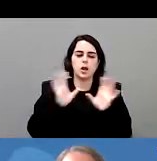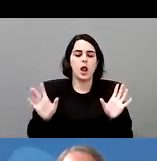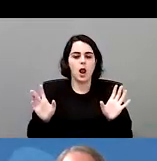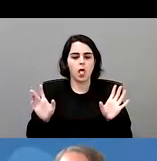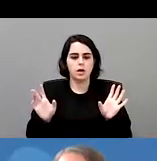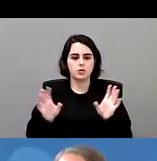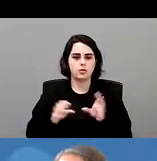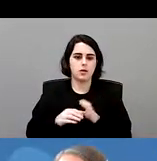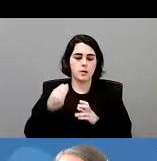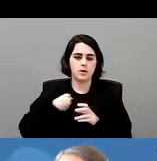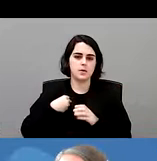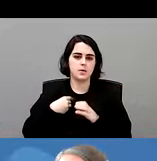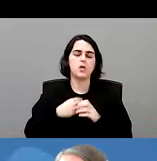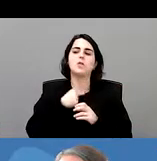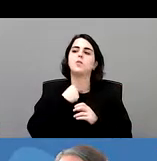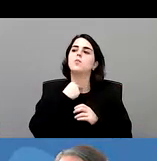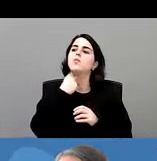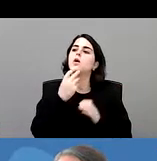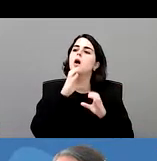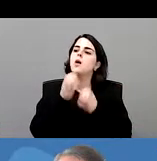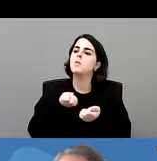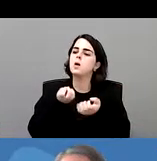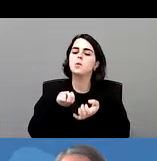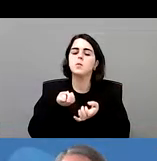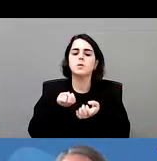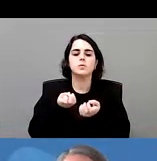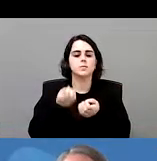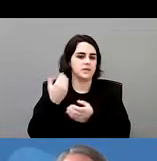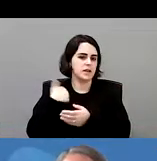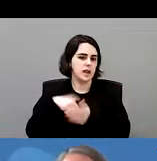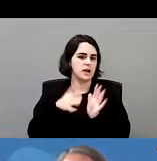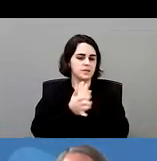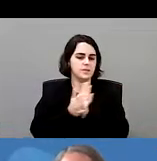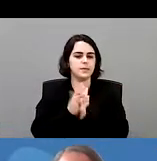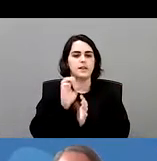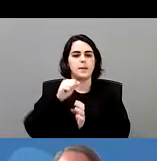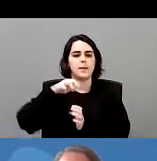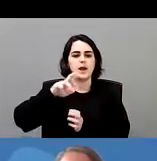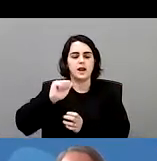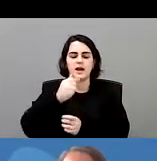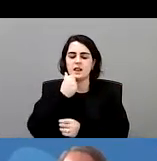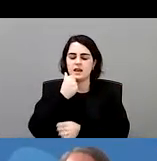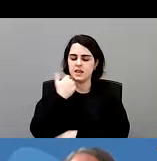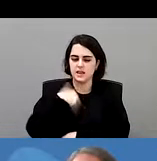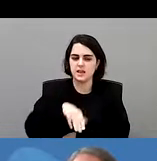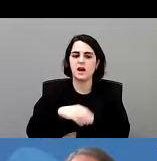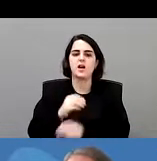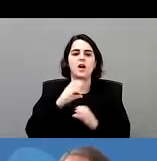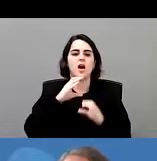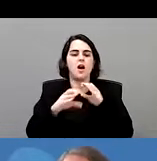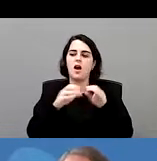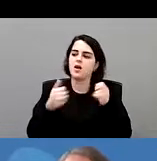un comunicador con salida de voz se han comentado también, Tamara lo decía, ¿no? Que se puede comunicar con más